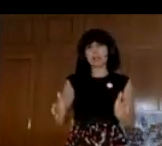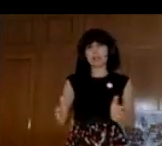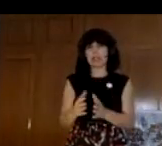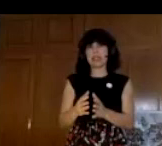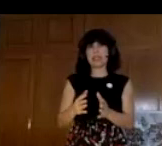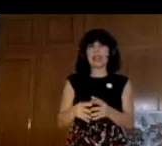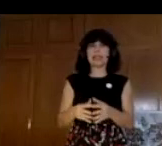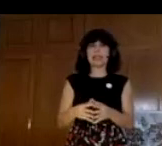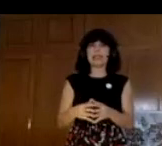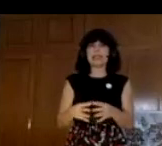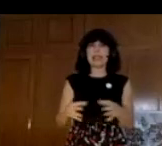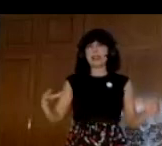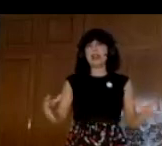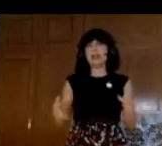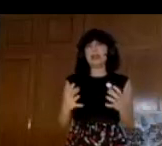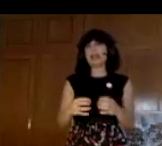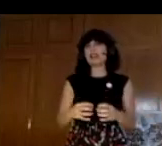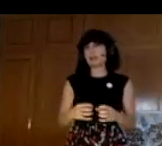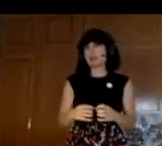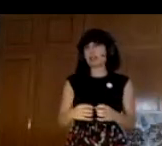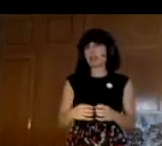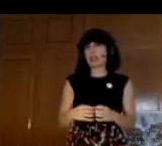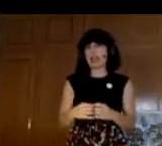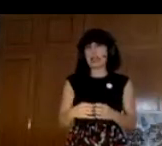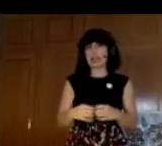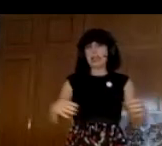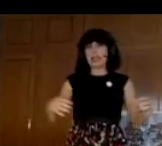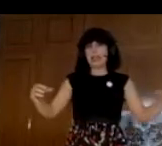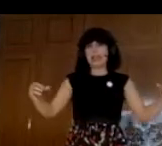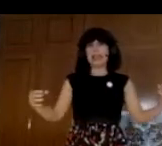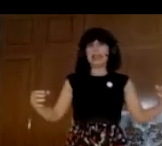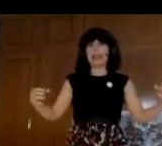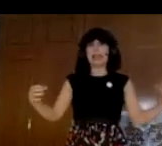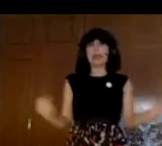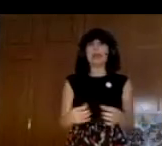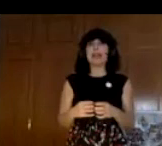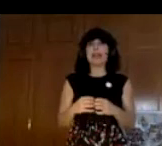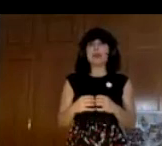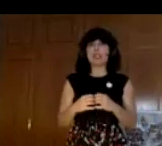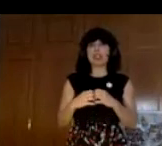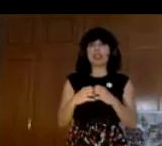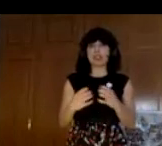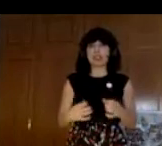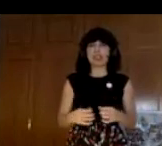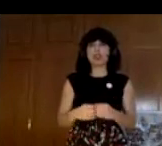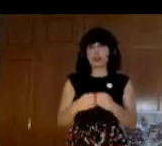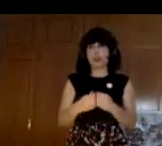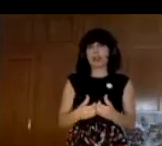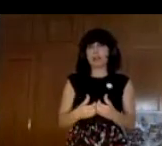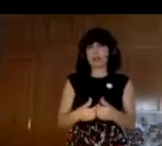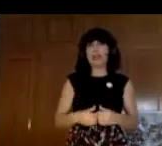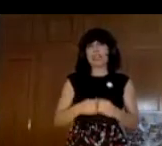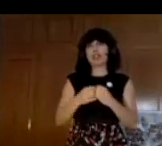años posteriores a la crisis, donde parece que los movimientos sociales recuperan la ilusión de los ciudadanos por